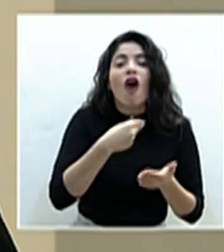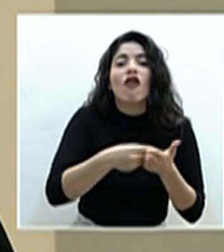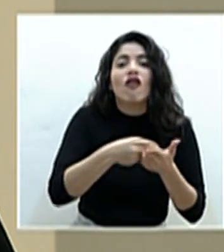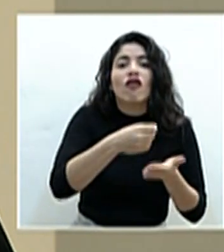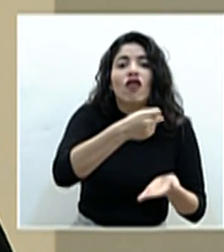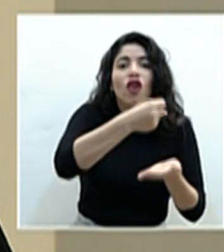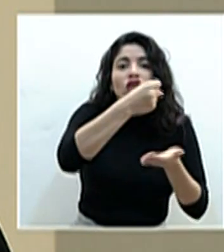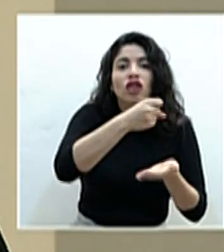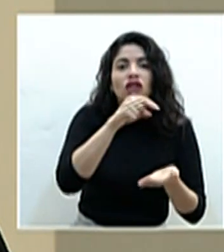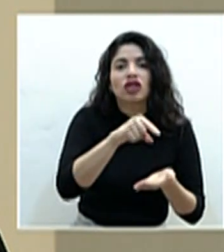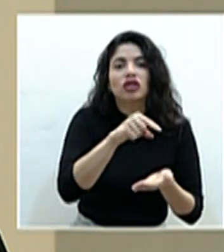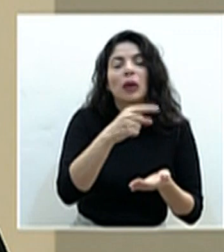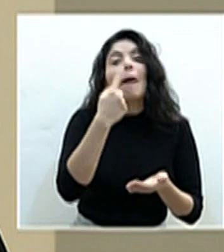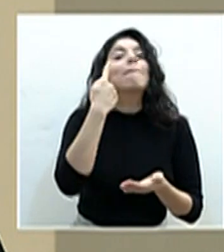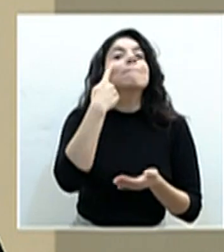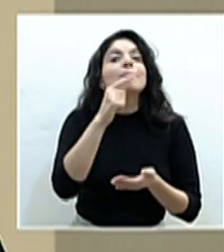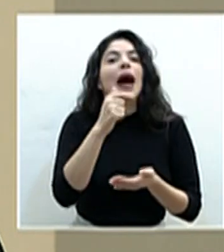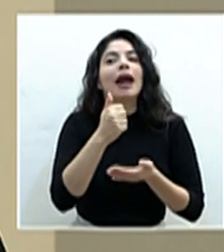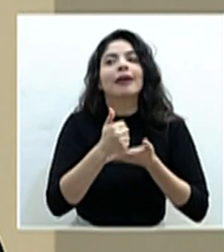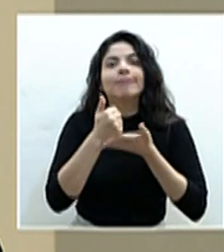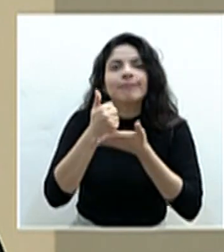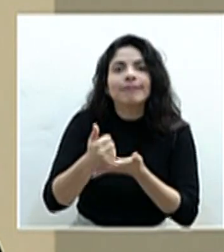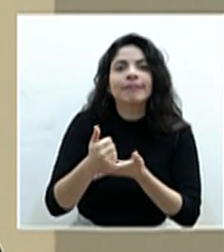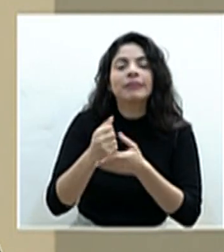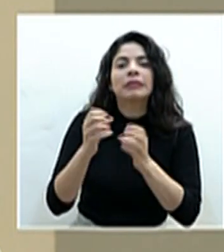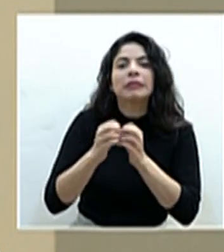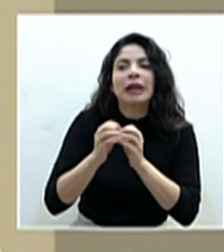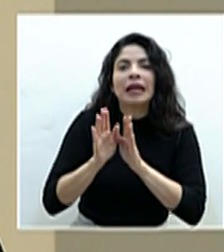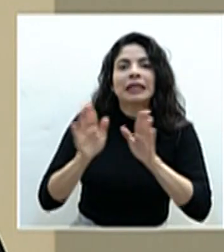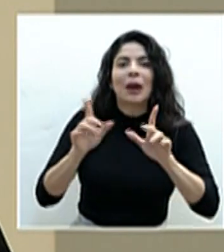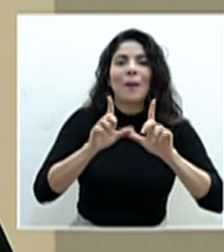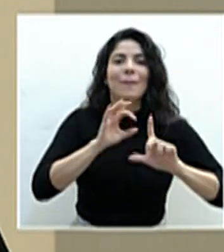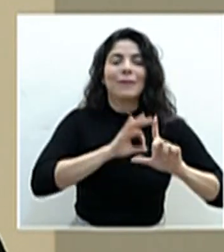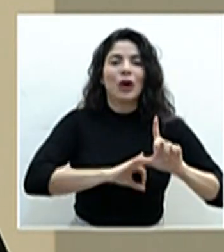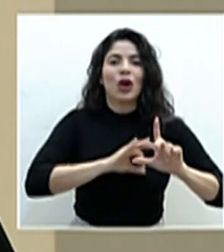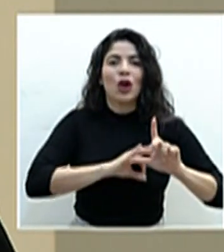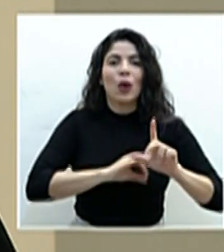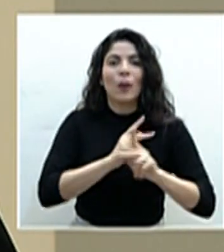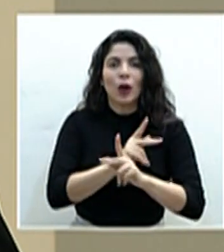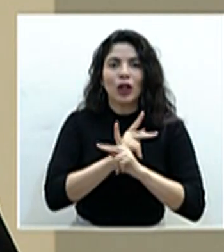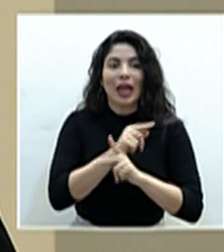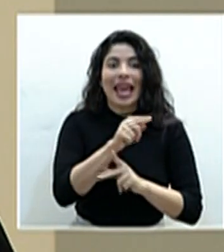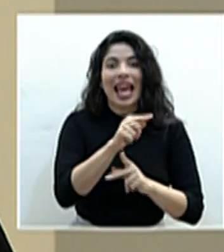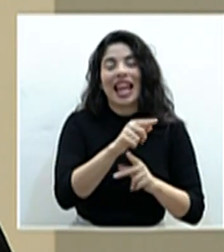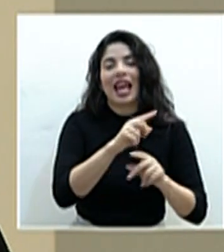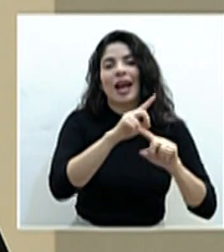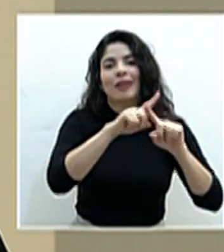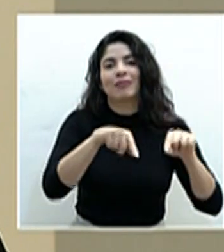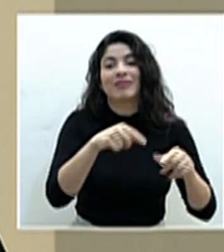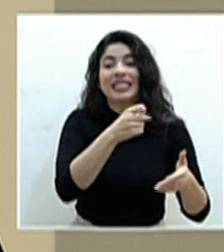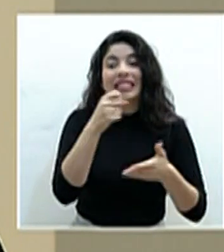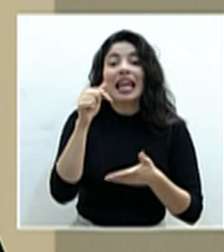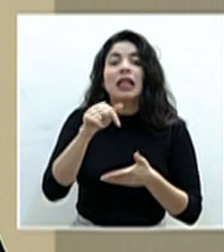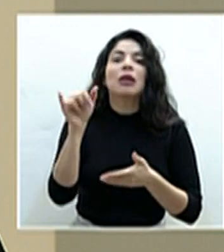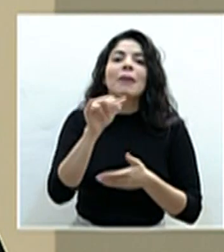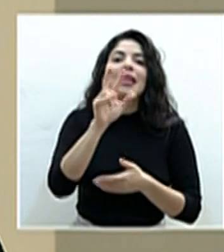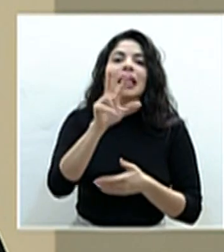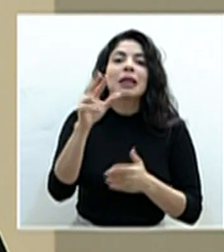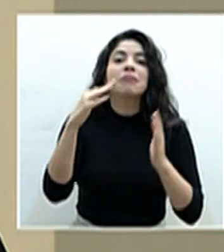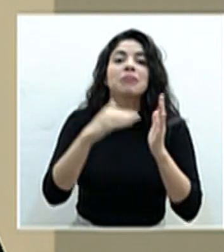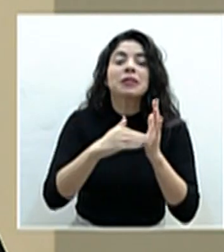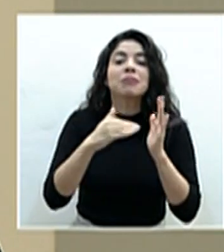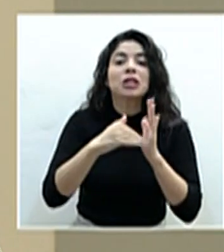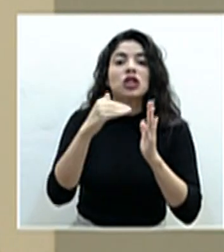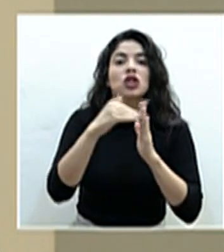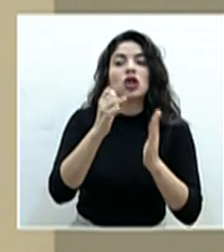para dar continuidad y ampliar el bono proteger y de igual forma para trasladar 33.000 millones a la